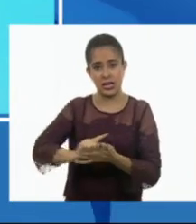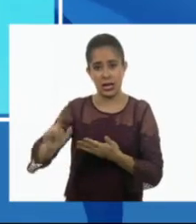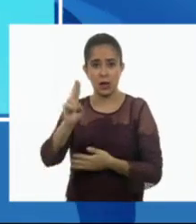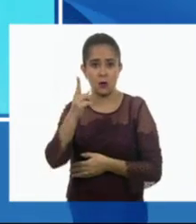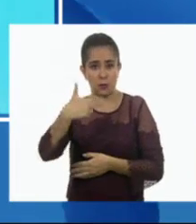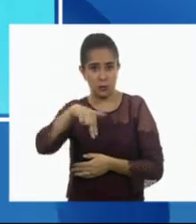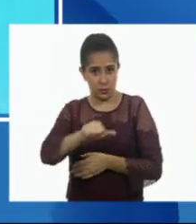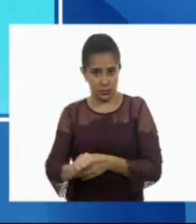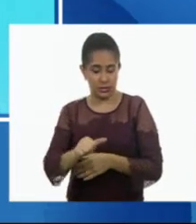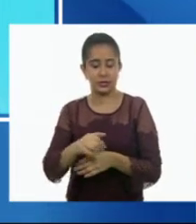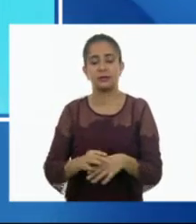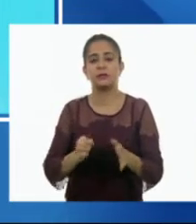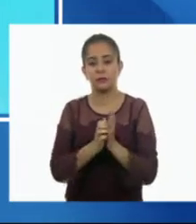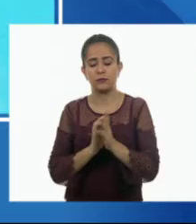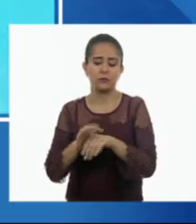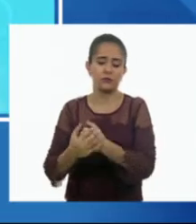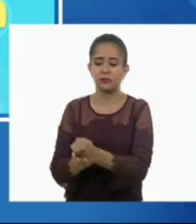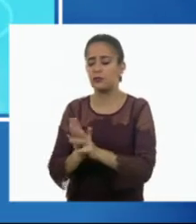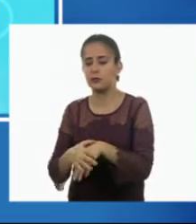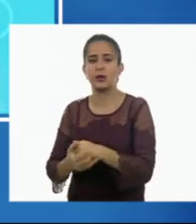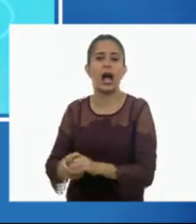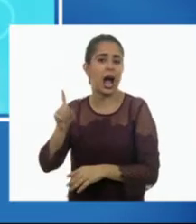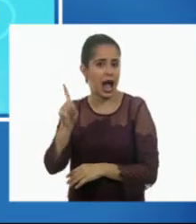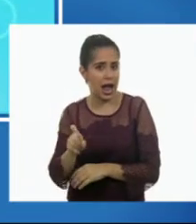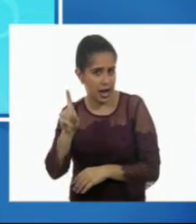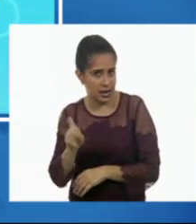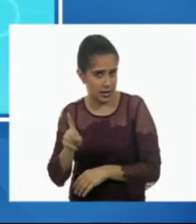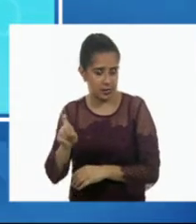uñas. Enjuaga tus manos con agua.